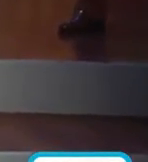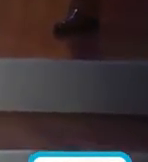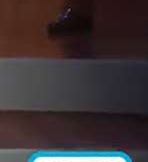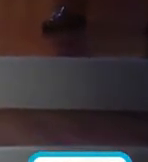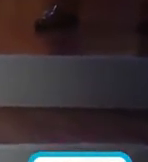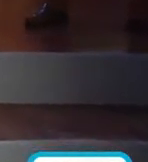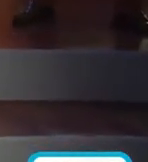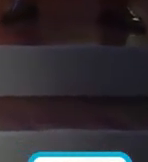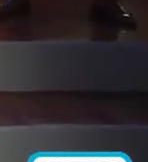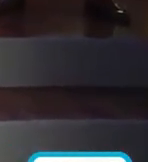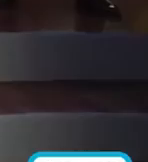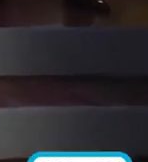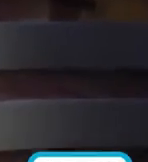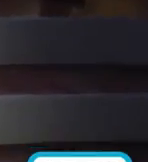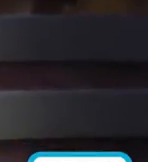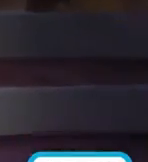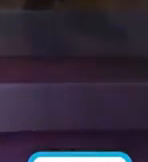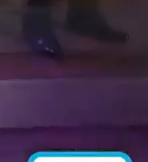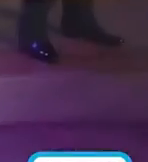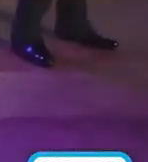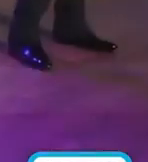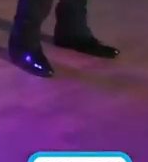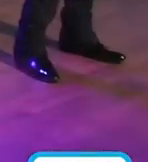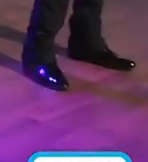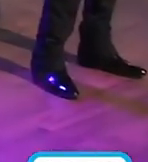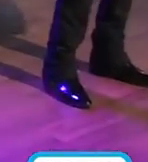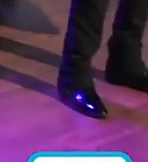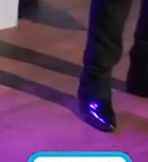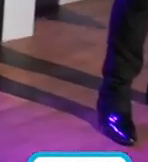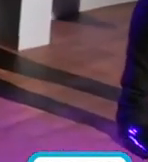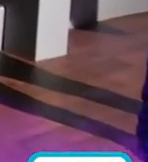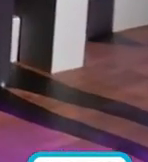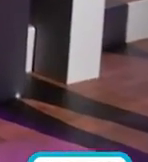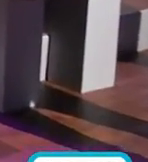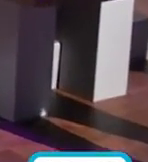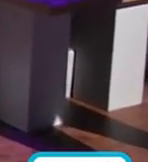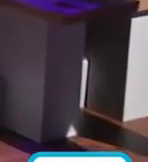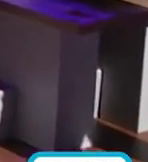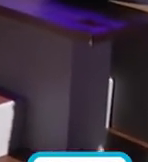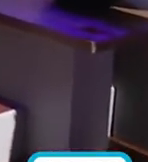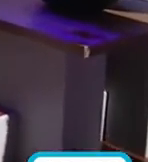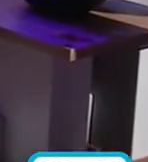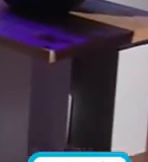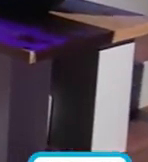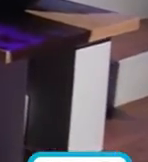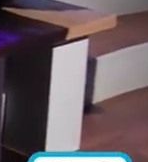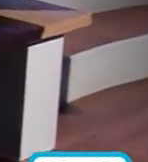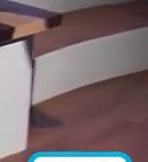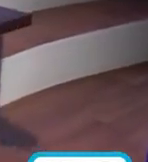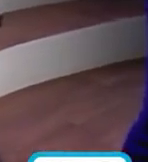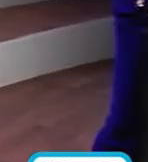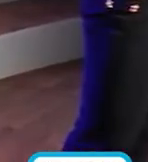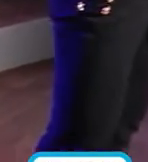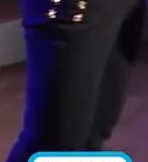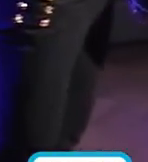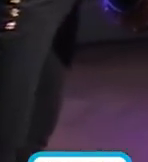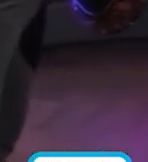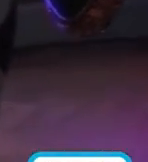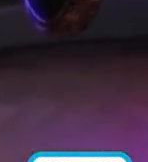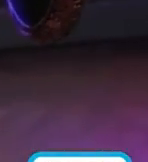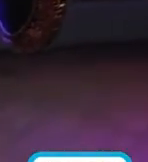vivir. Yo sé muy bien que no tendré lo que tú quieres en